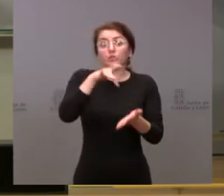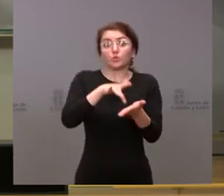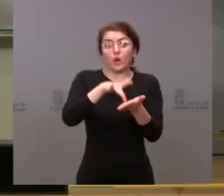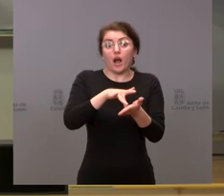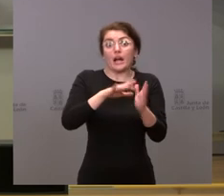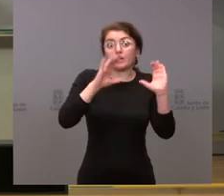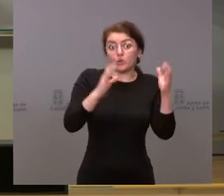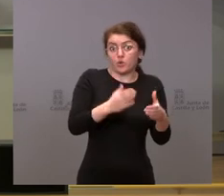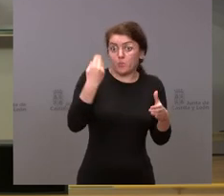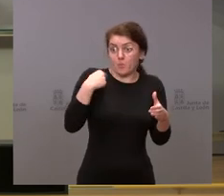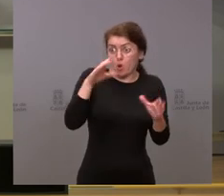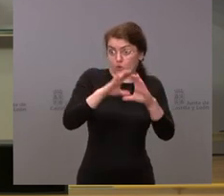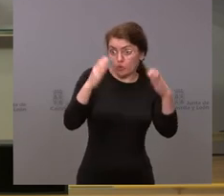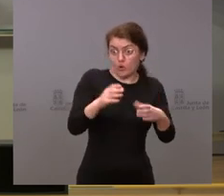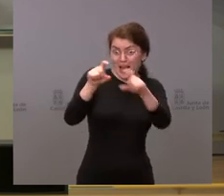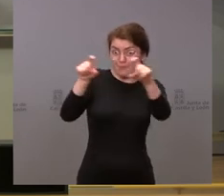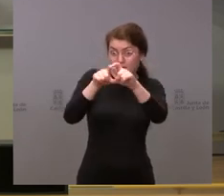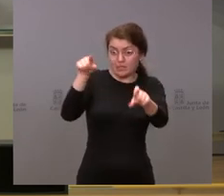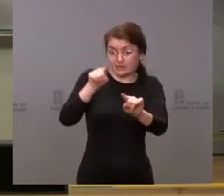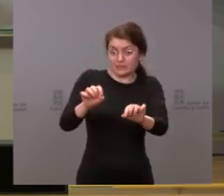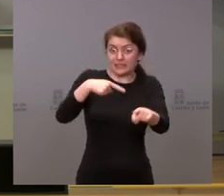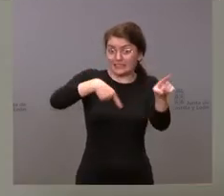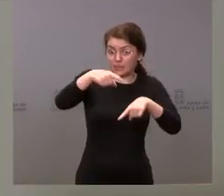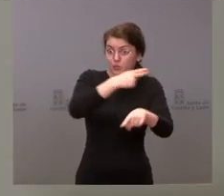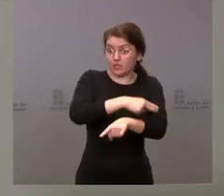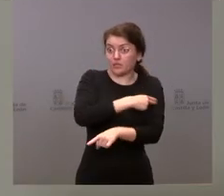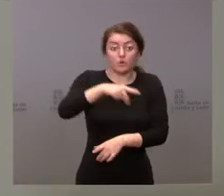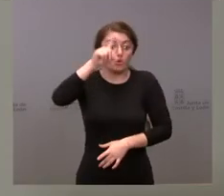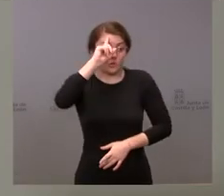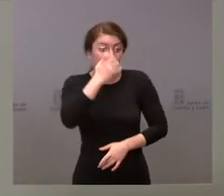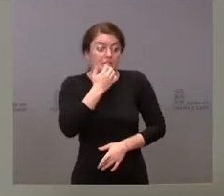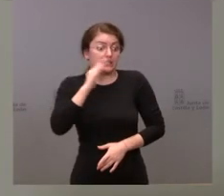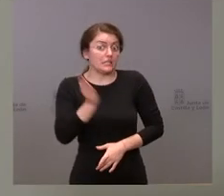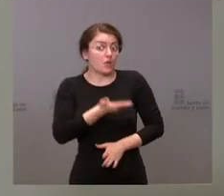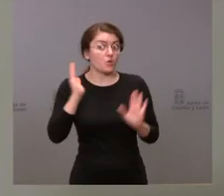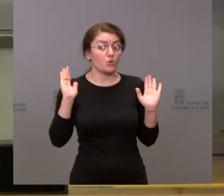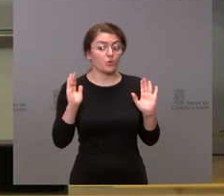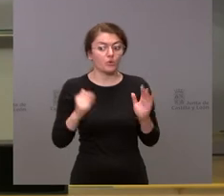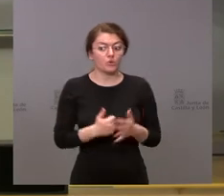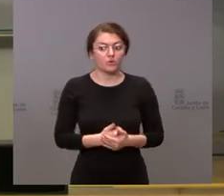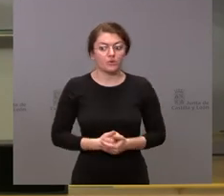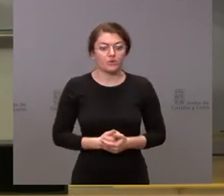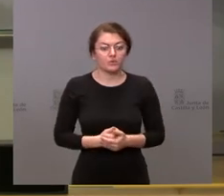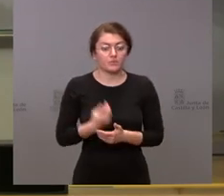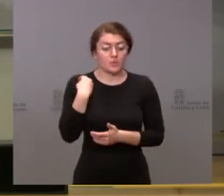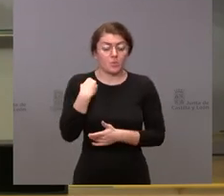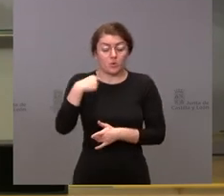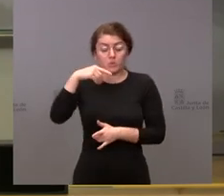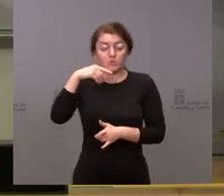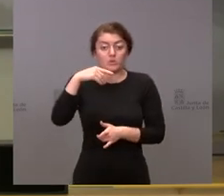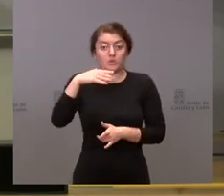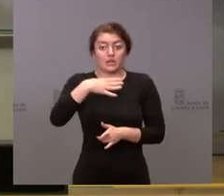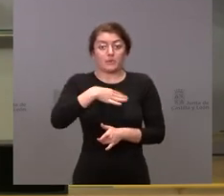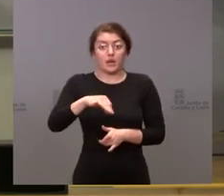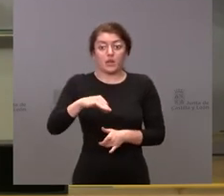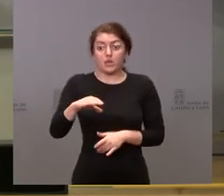del consejero de sanidad vamos a escoger yo creo como ha dicho el consejero que además ha tomado